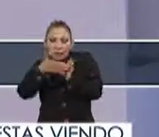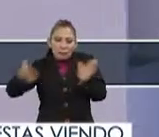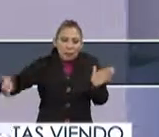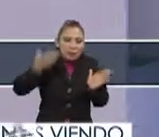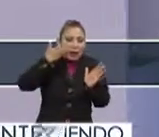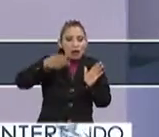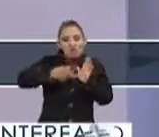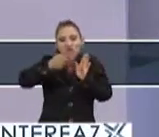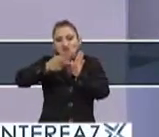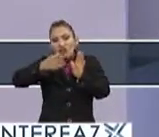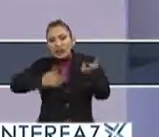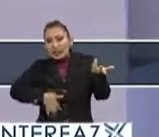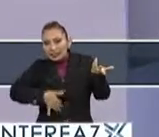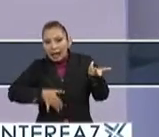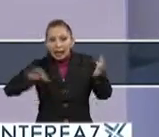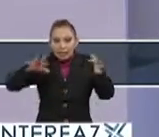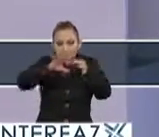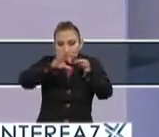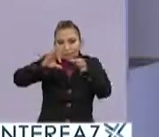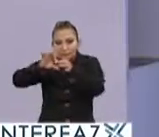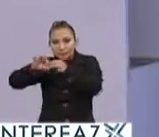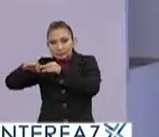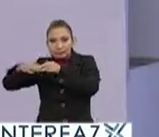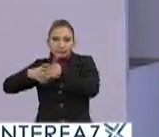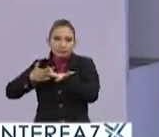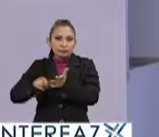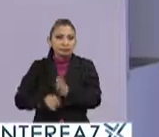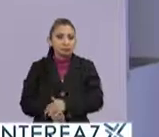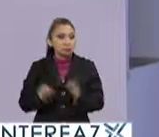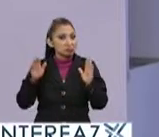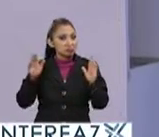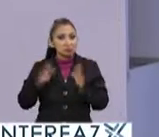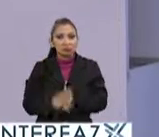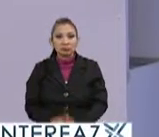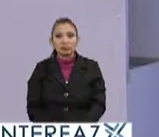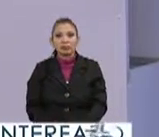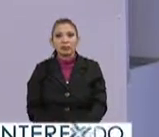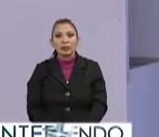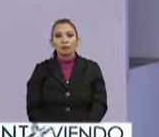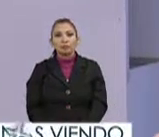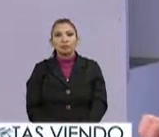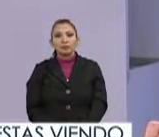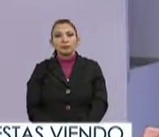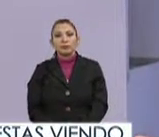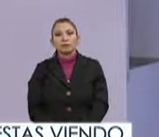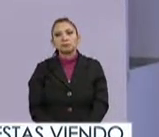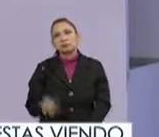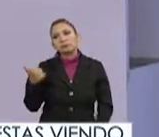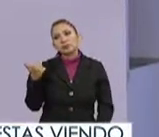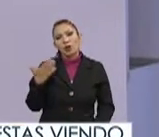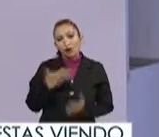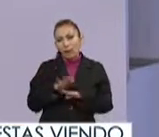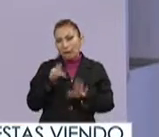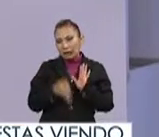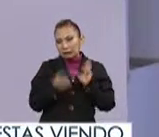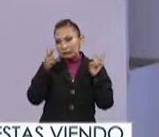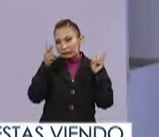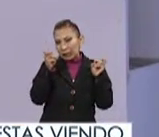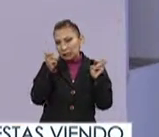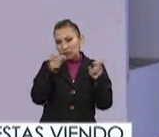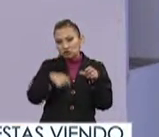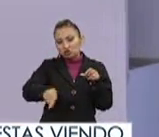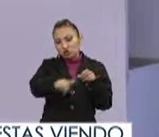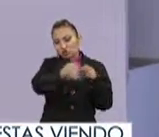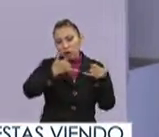van entrelazando, empalmando los meses. Sí. Qué maravilla. Y un poco ahondar en el tema de